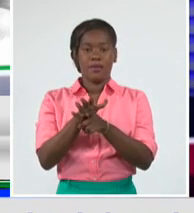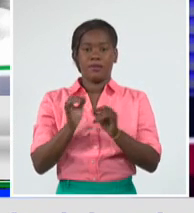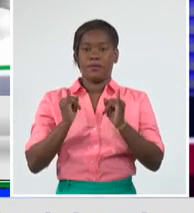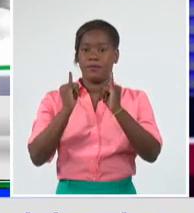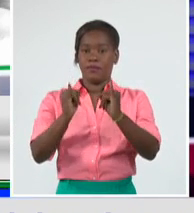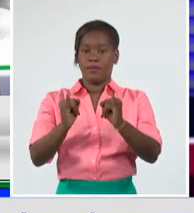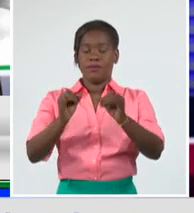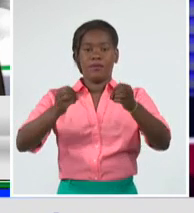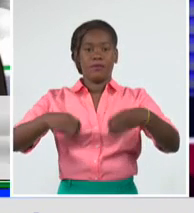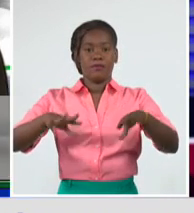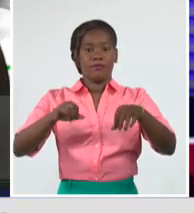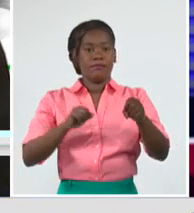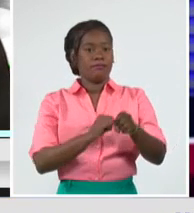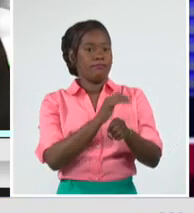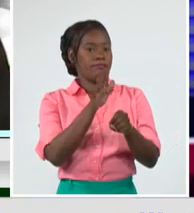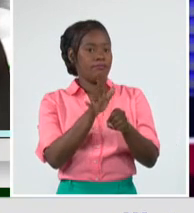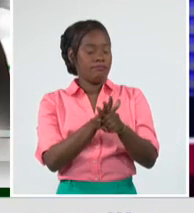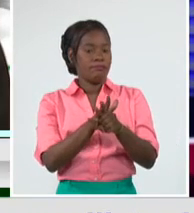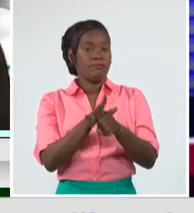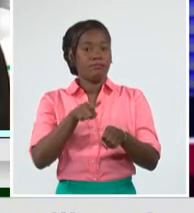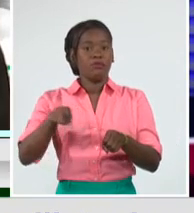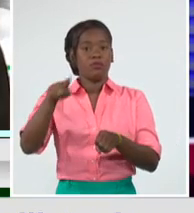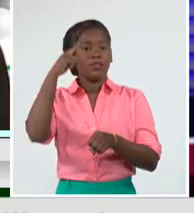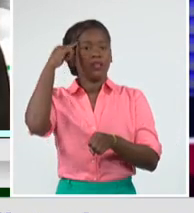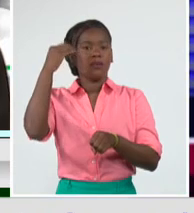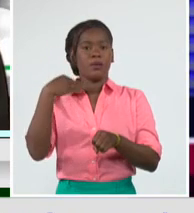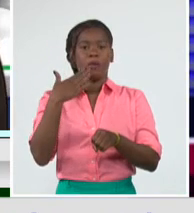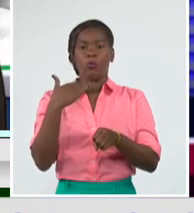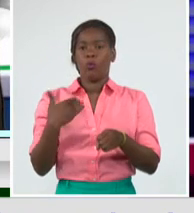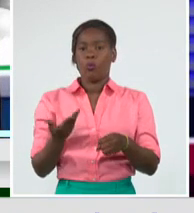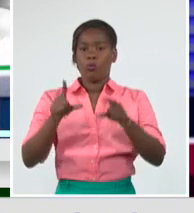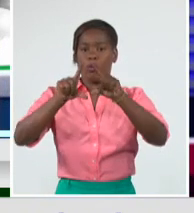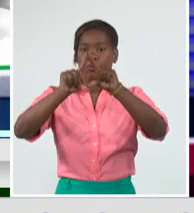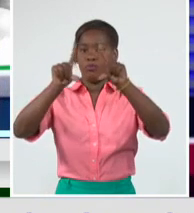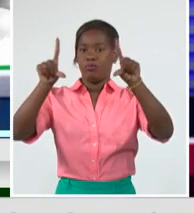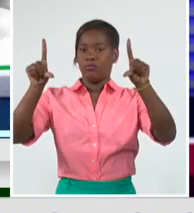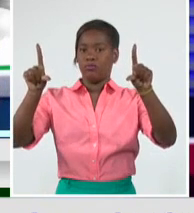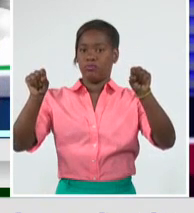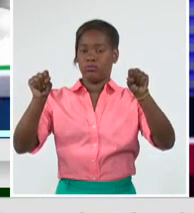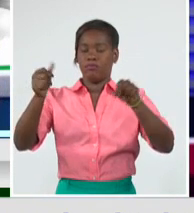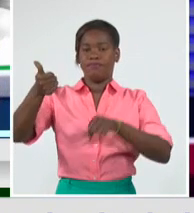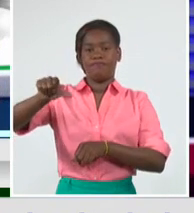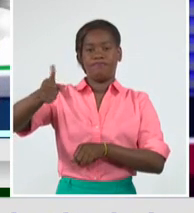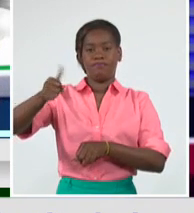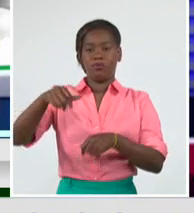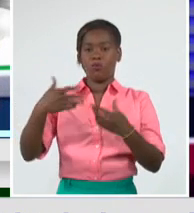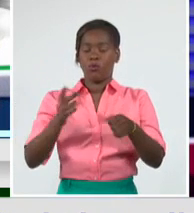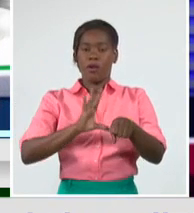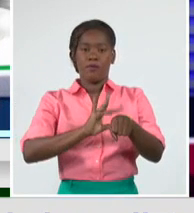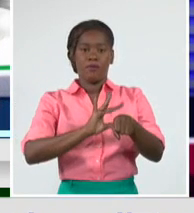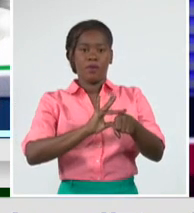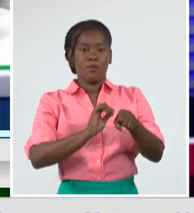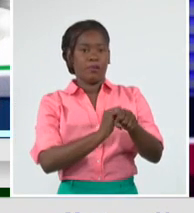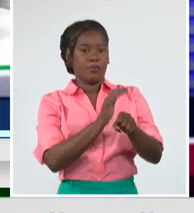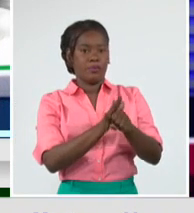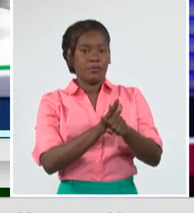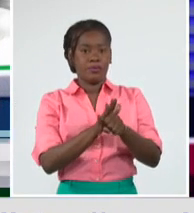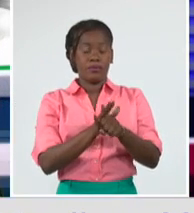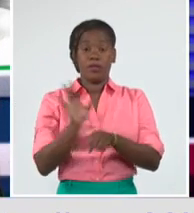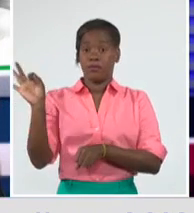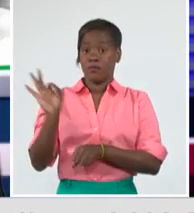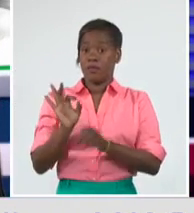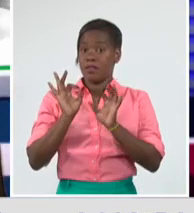cubana la actualización informativa sobre la situación epidemiológica de nuestro país con el doctor Francisco Durán